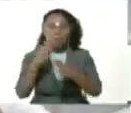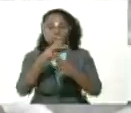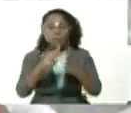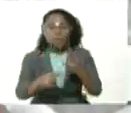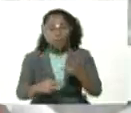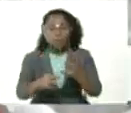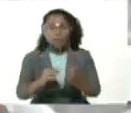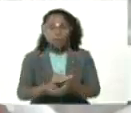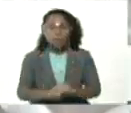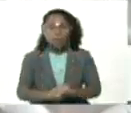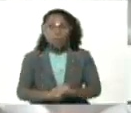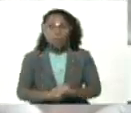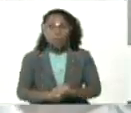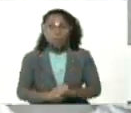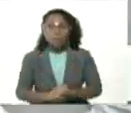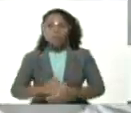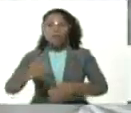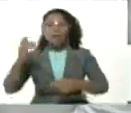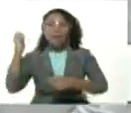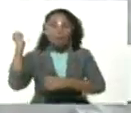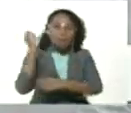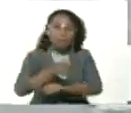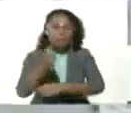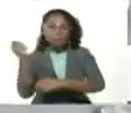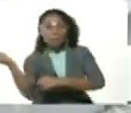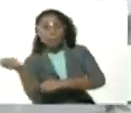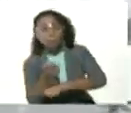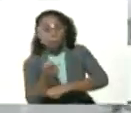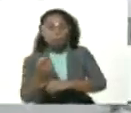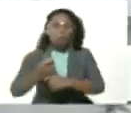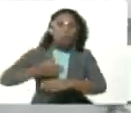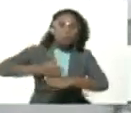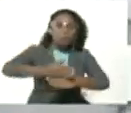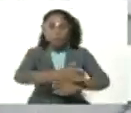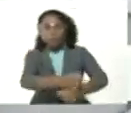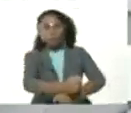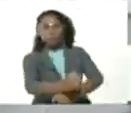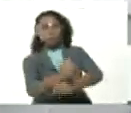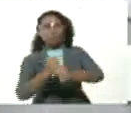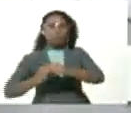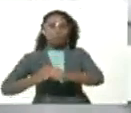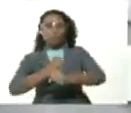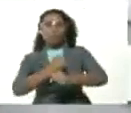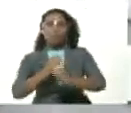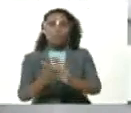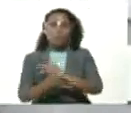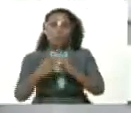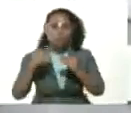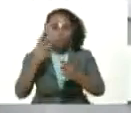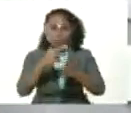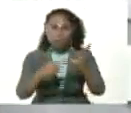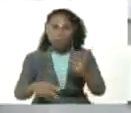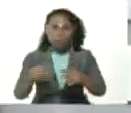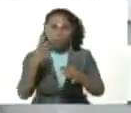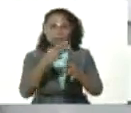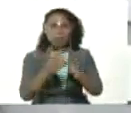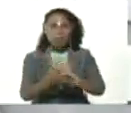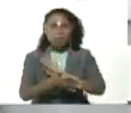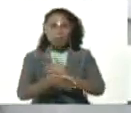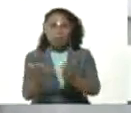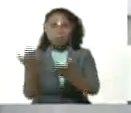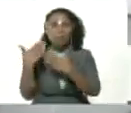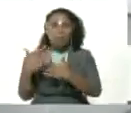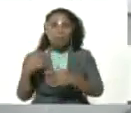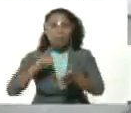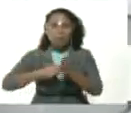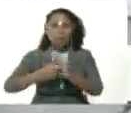BRICOP, hachas, palas, picos, motosierras. Ha estado llegando una gran cantidad de ayuda